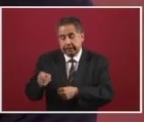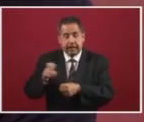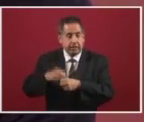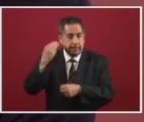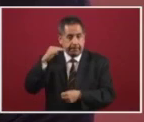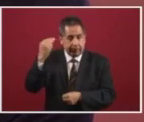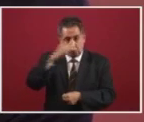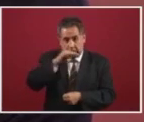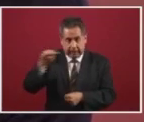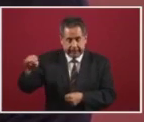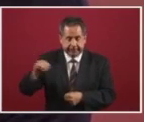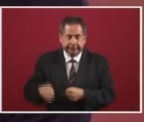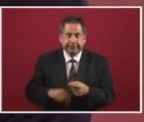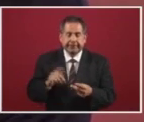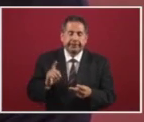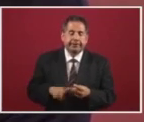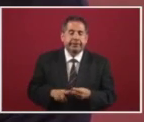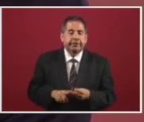Michoacán;